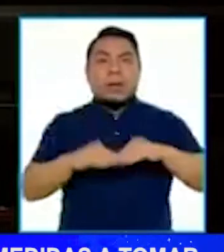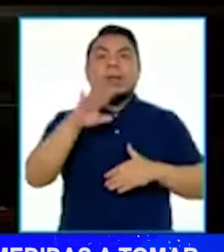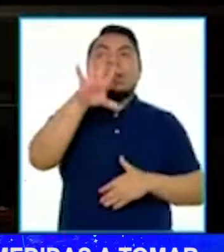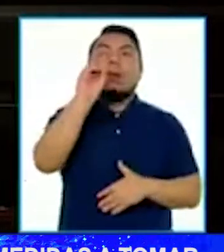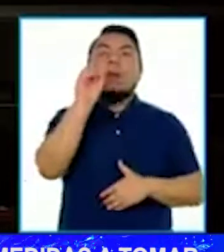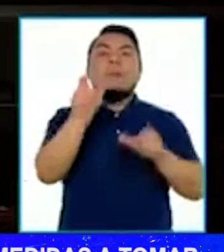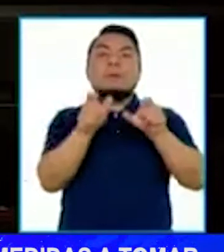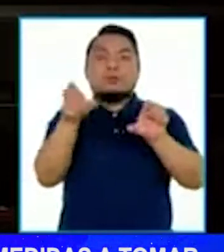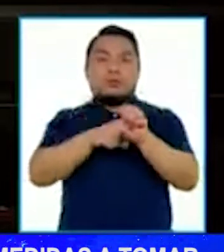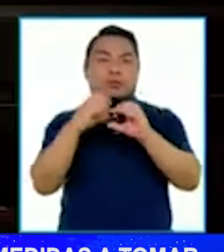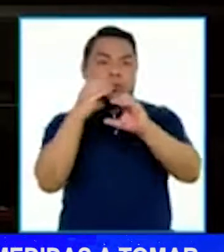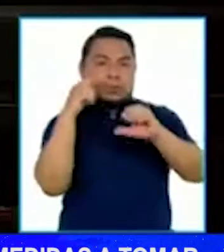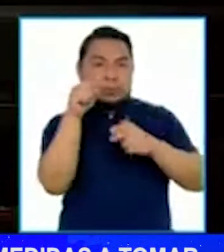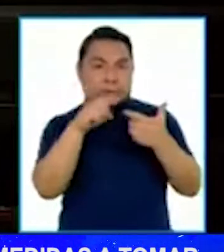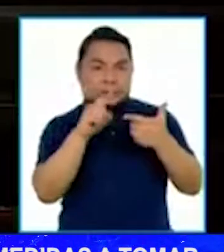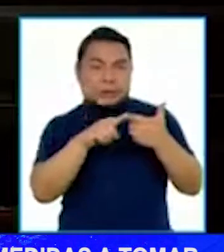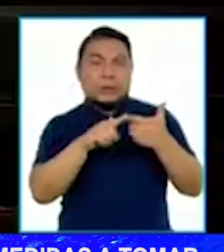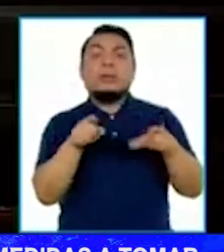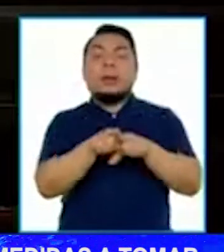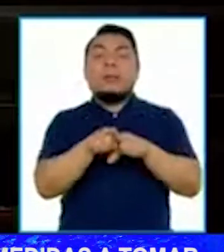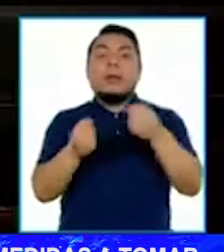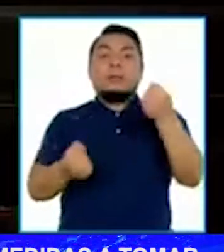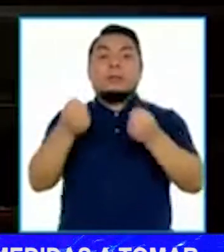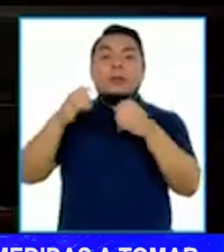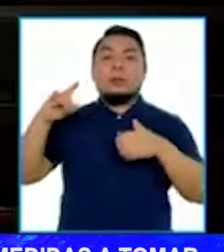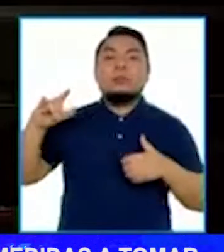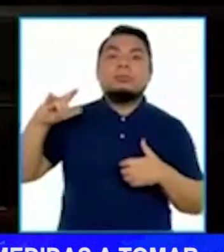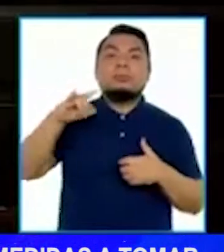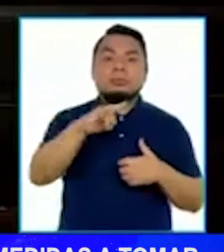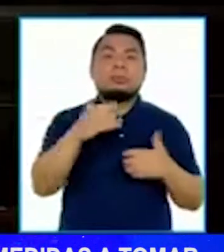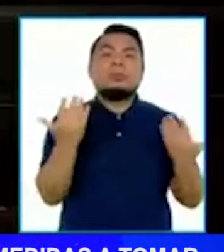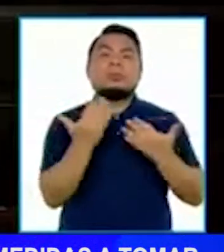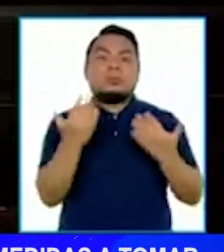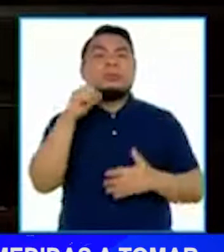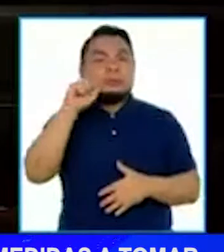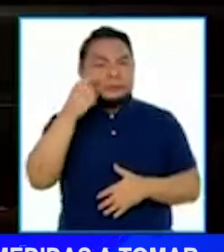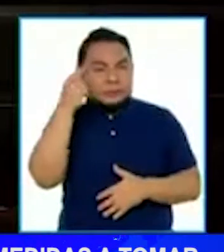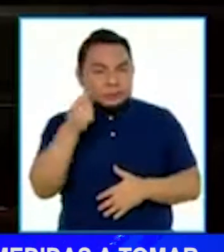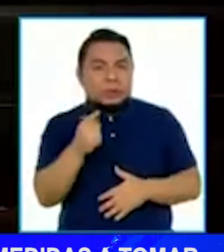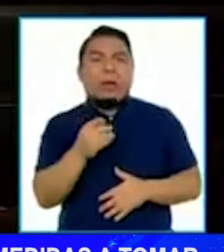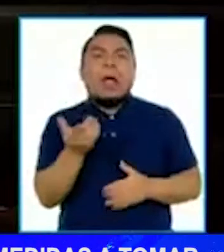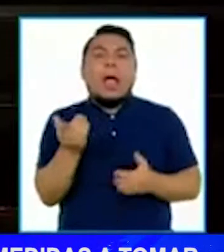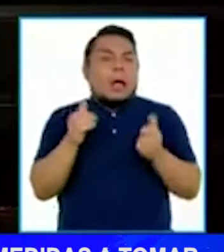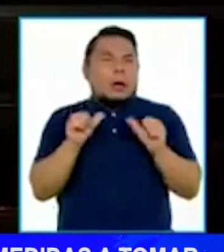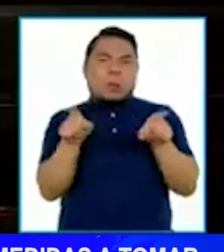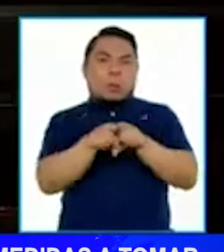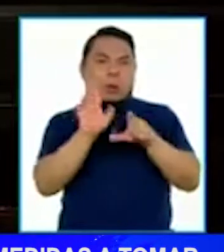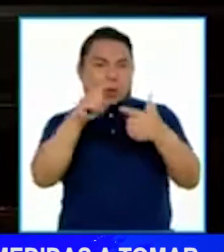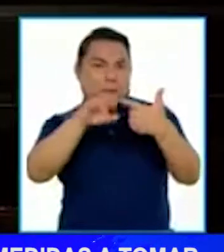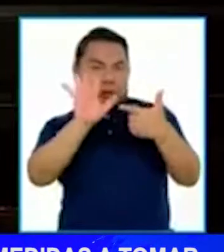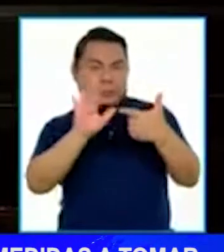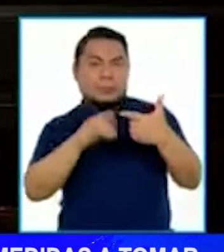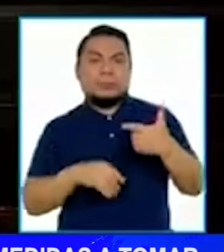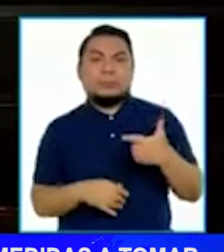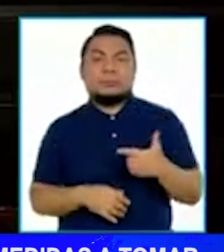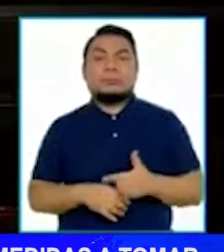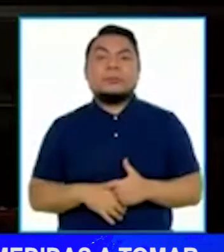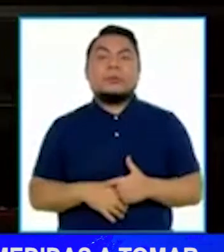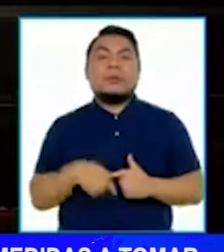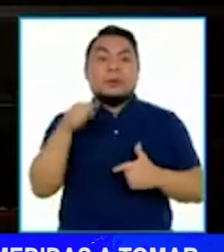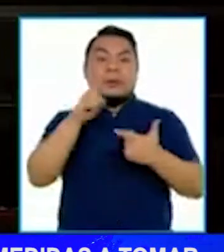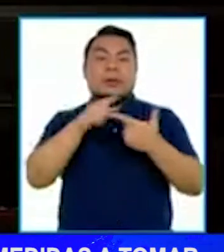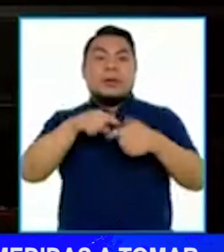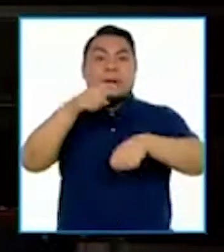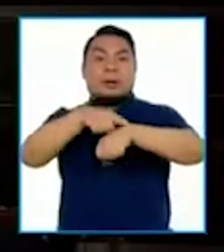al 50% y el transporte aéreo continuará como hasta ahora. El toque